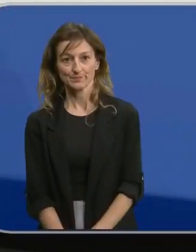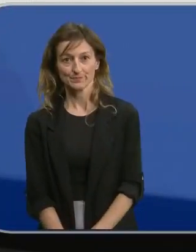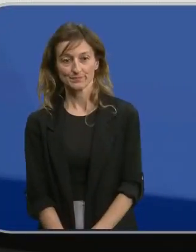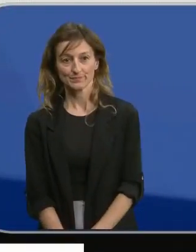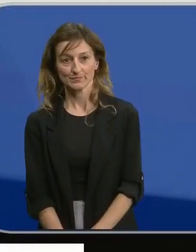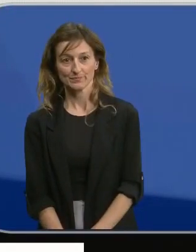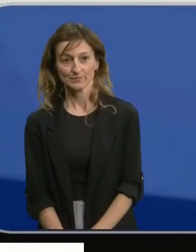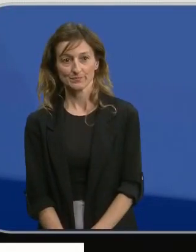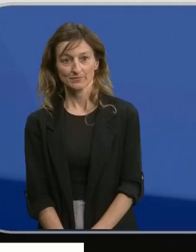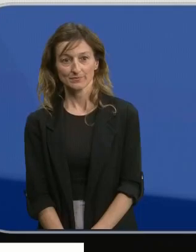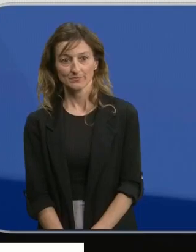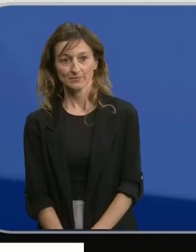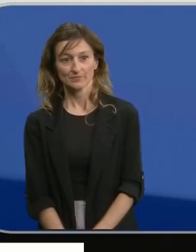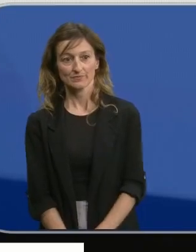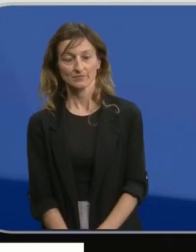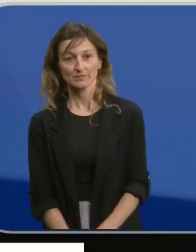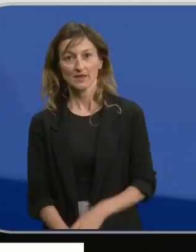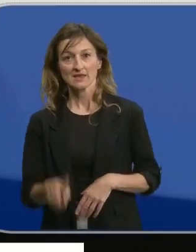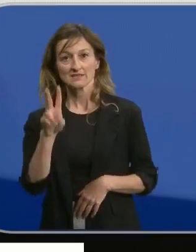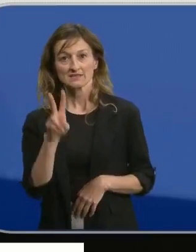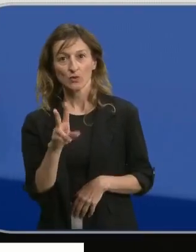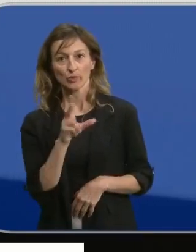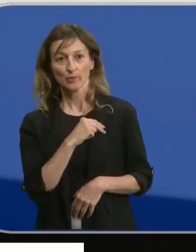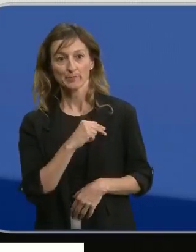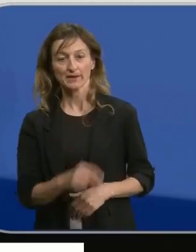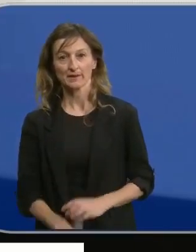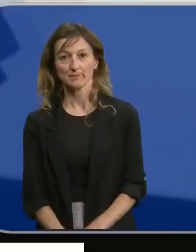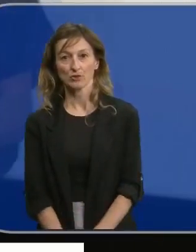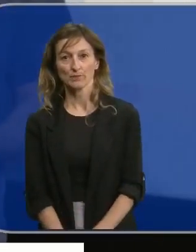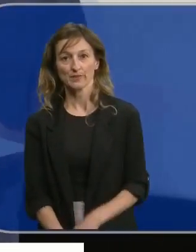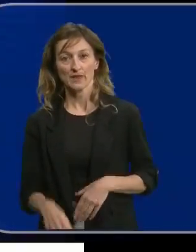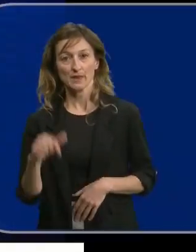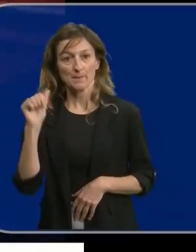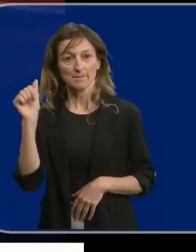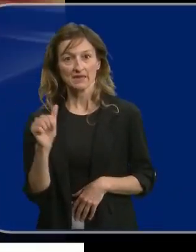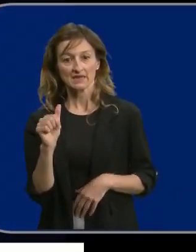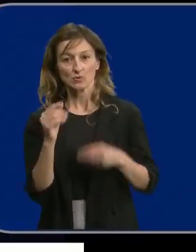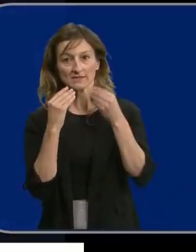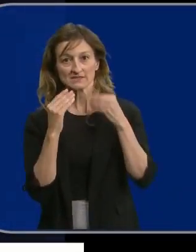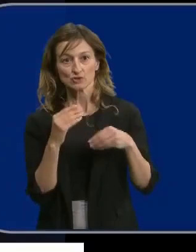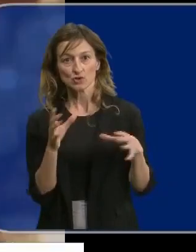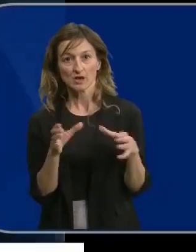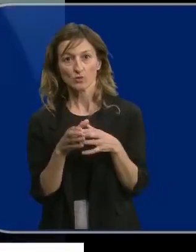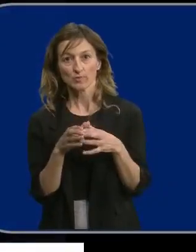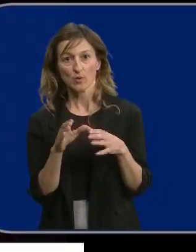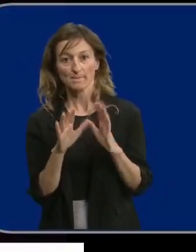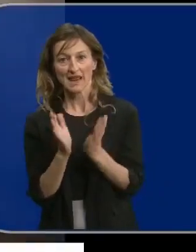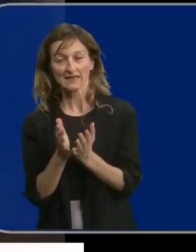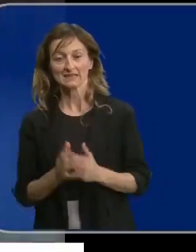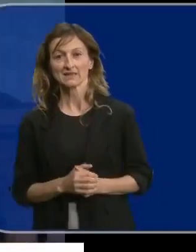Noriega es segundo premio es la película inspirada en la historia del grupo musical los